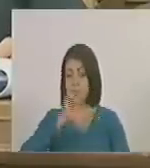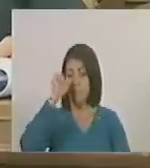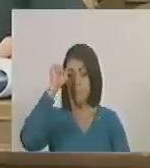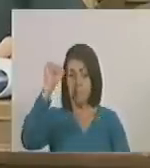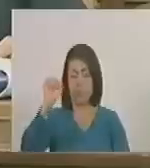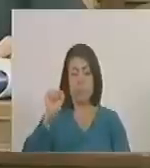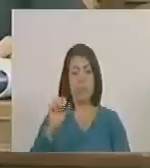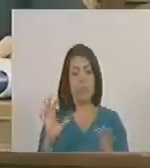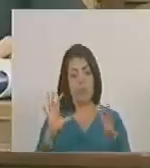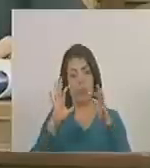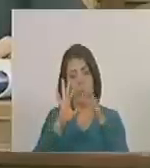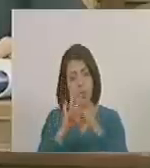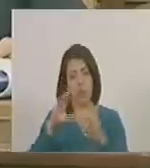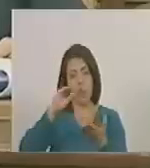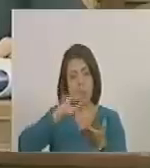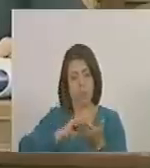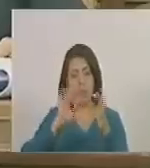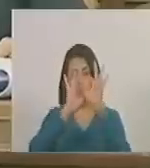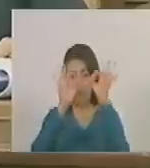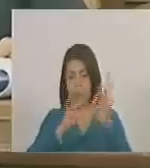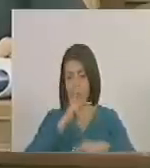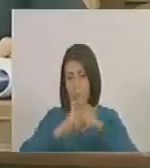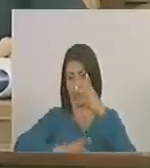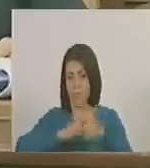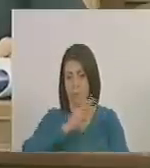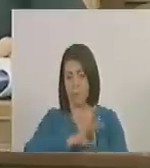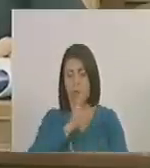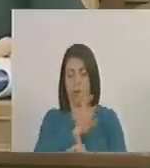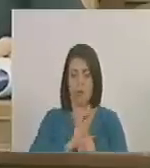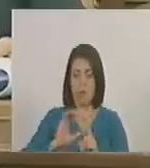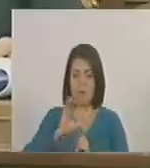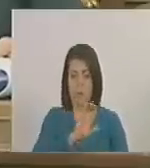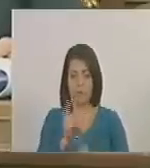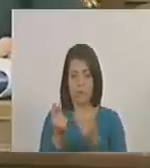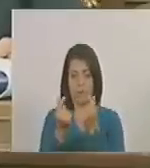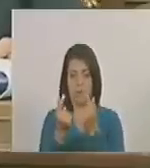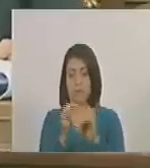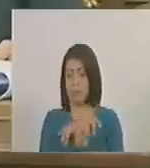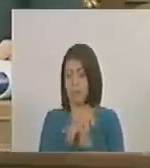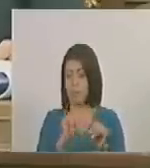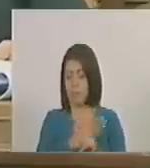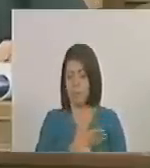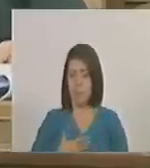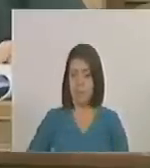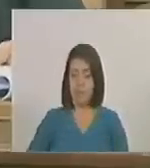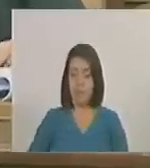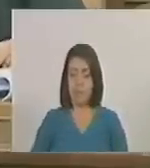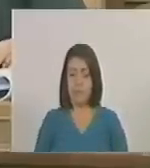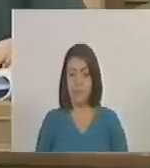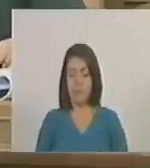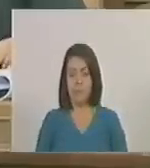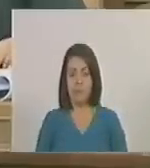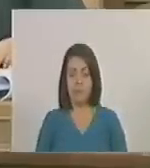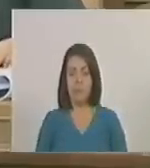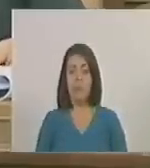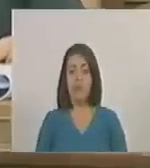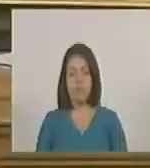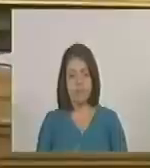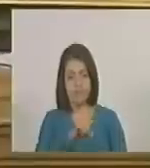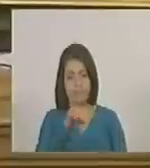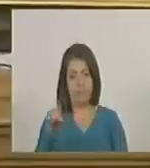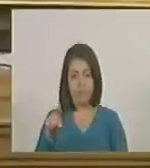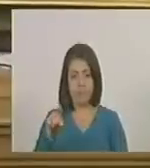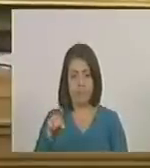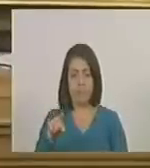que consolide un nuevo modelo político, social, cultural y económico. Es todo, ciudadano presidente. En